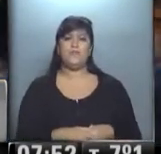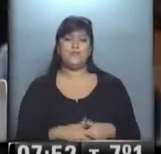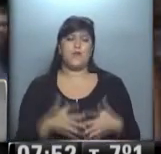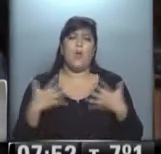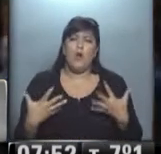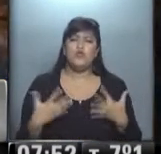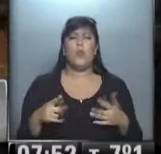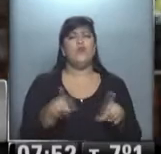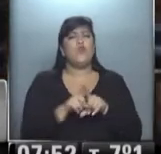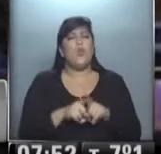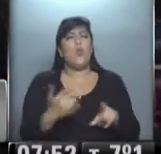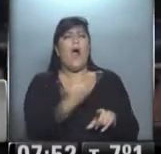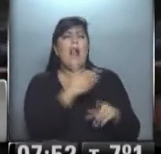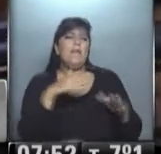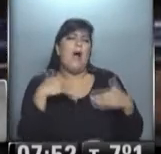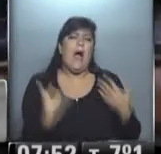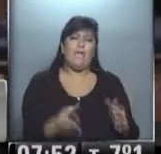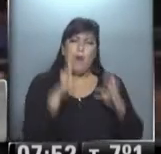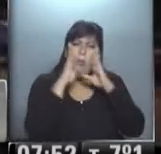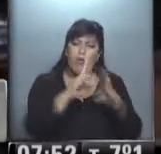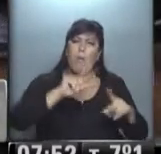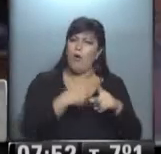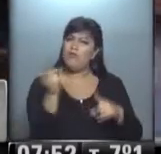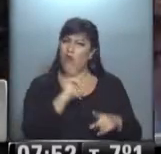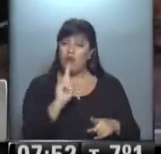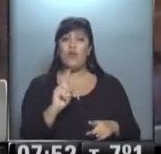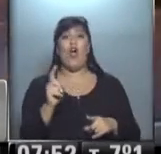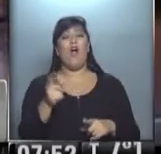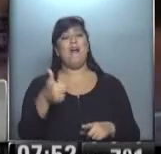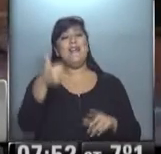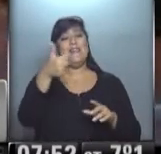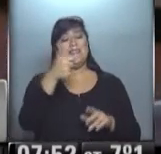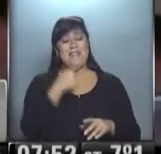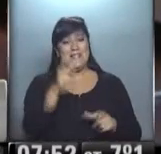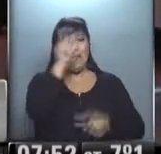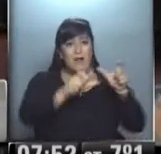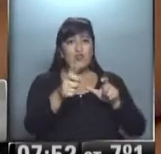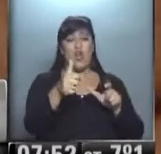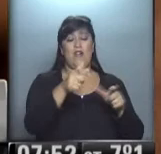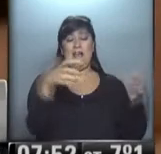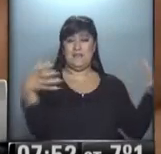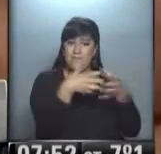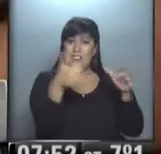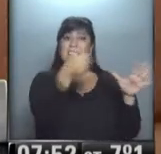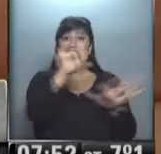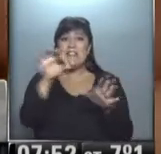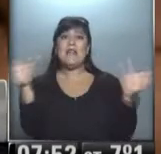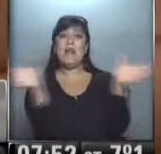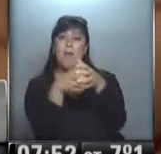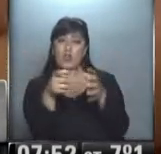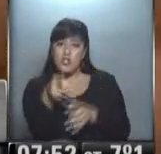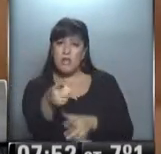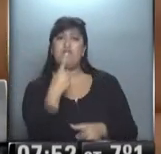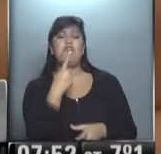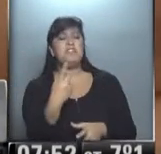allá de un gobierno en particular casi el 60 por ciento piensa que la oposición responde con indiferencia a esta